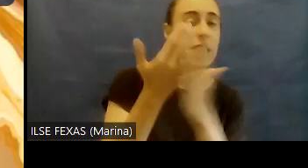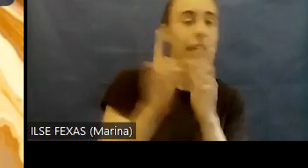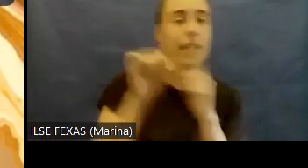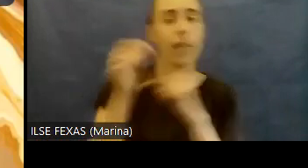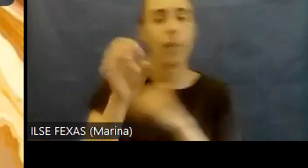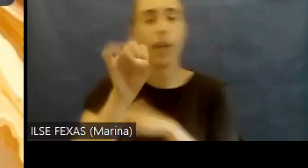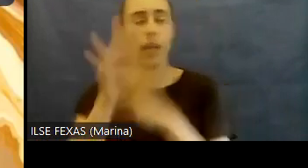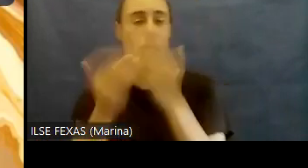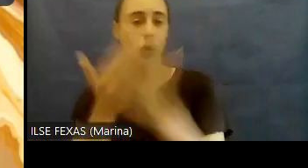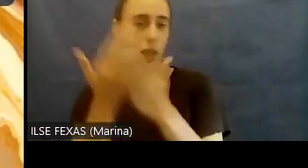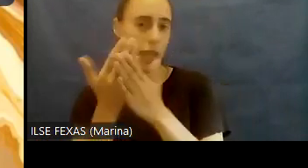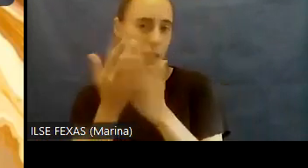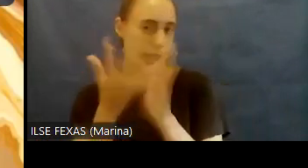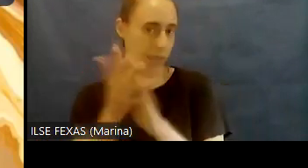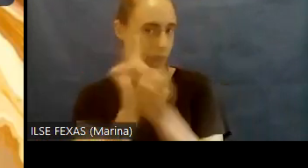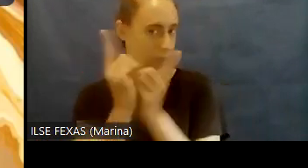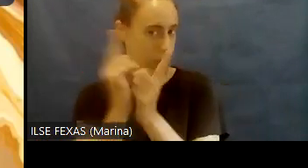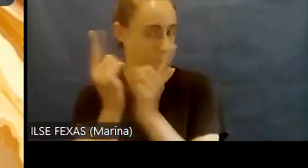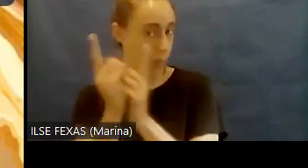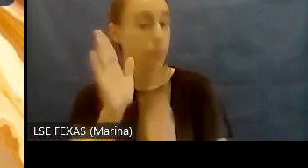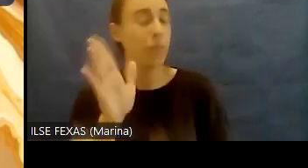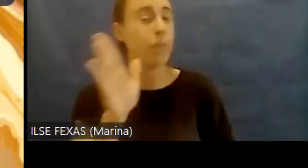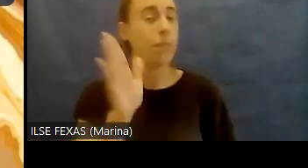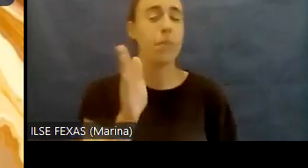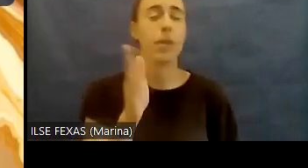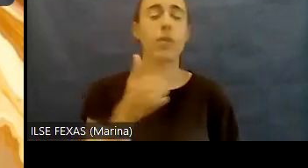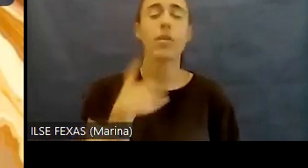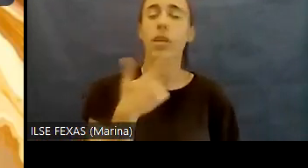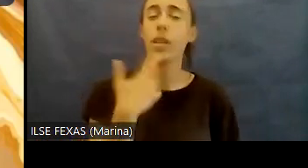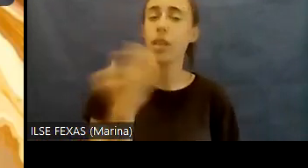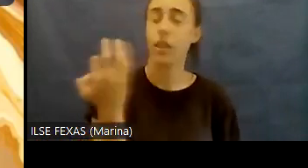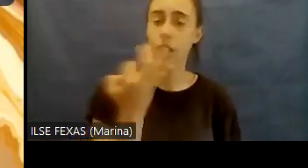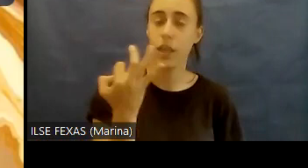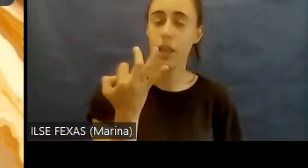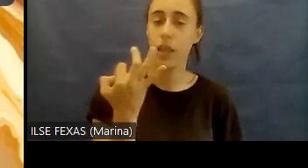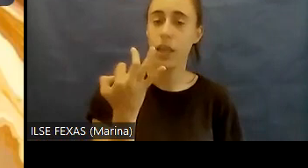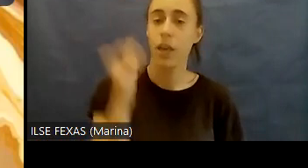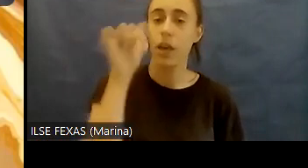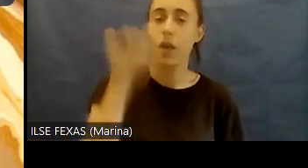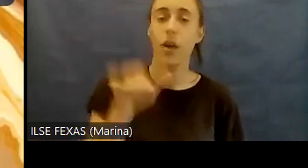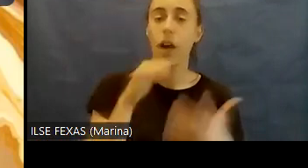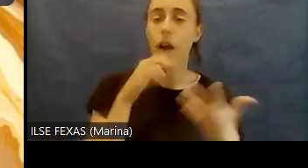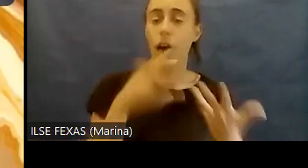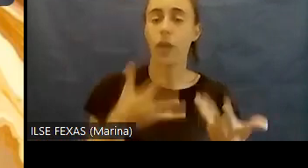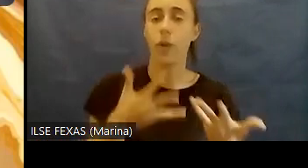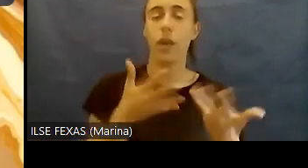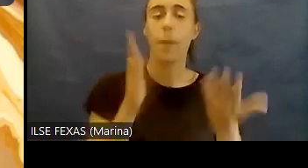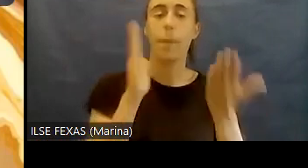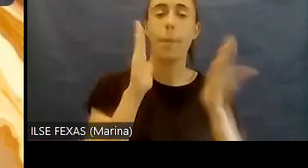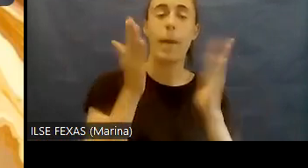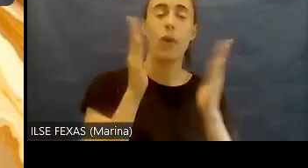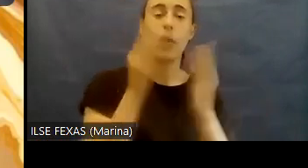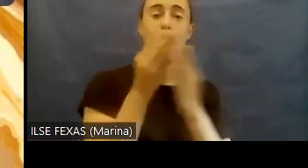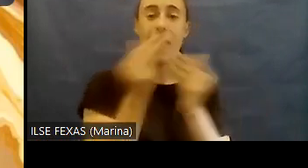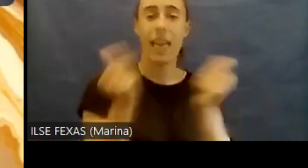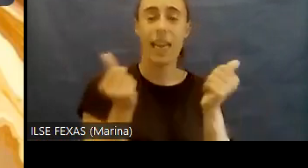tenemos suficiente. Pero he de deciros que a día de hoy, a expensas de utilizar esta pauta erradicadora, ha